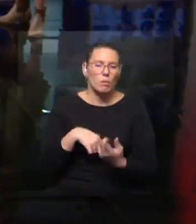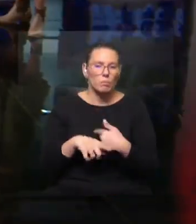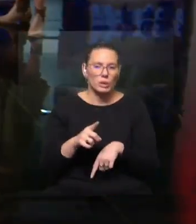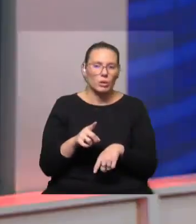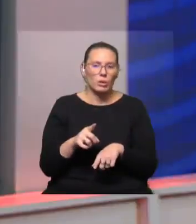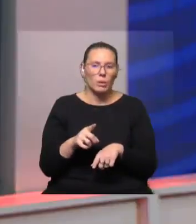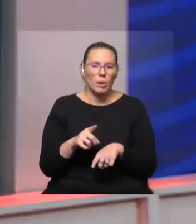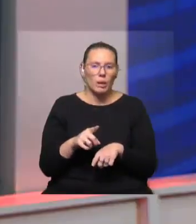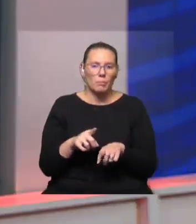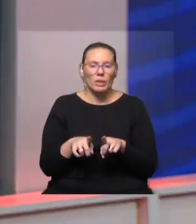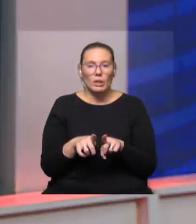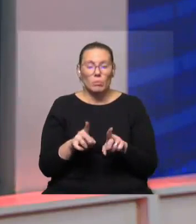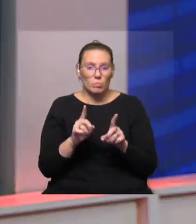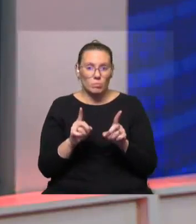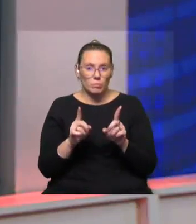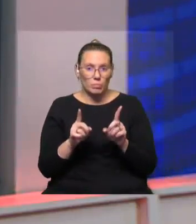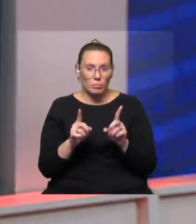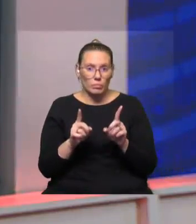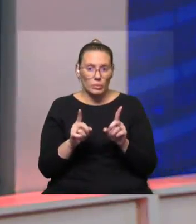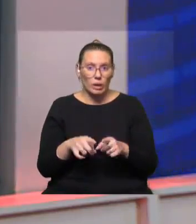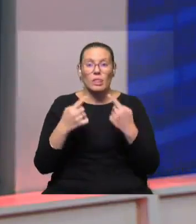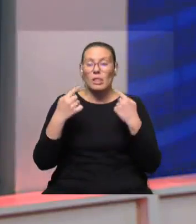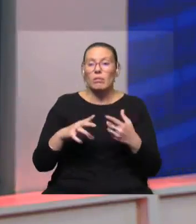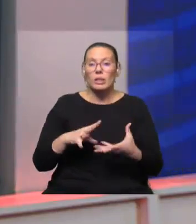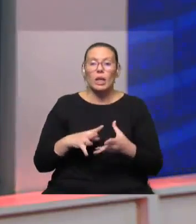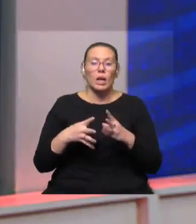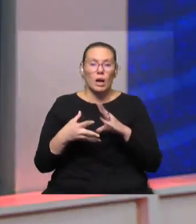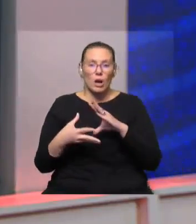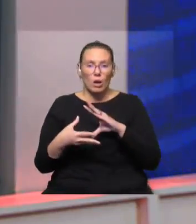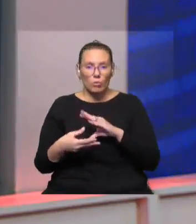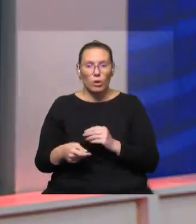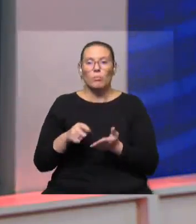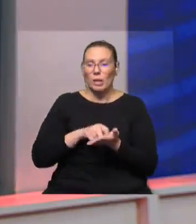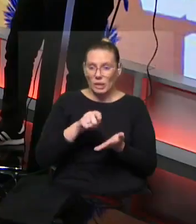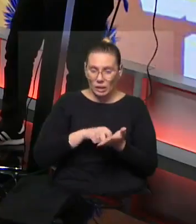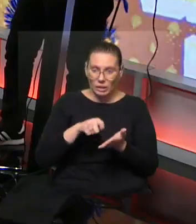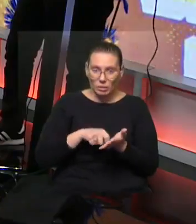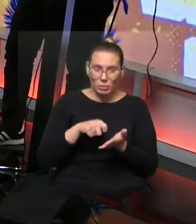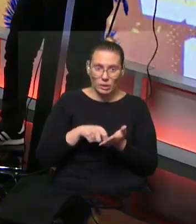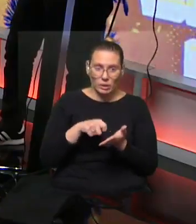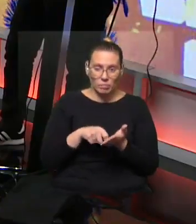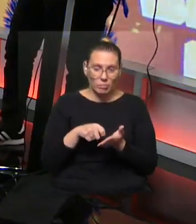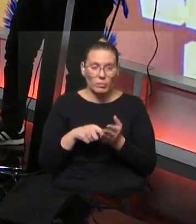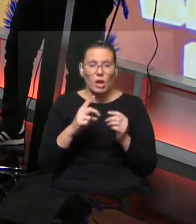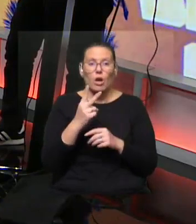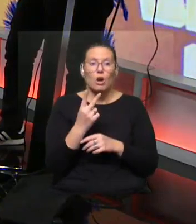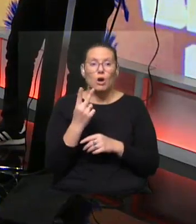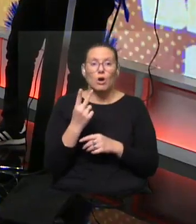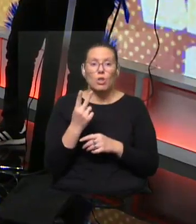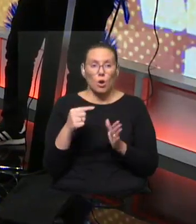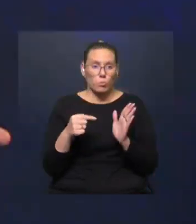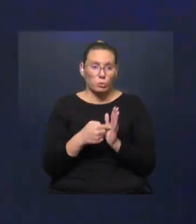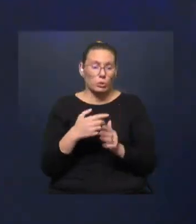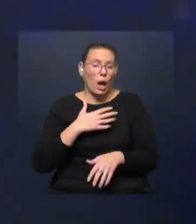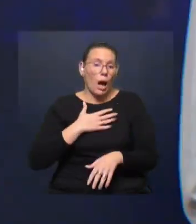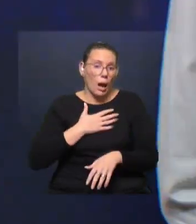no Por más que igual él también este tiene distintas formas de escribir hay dos cosas que me que